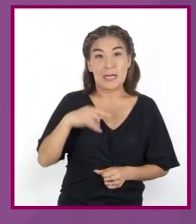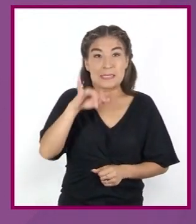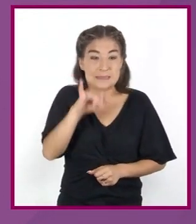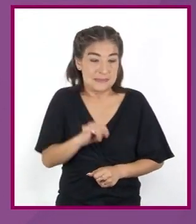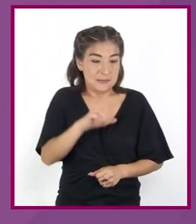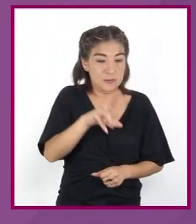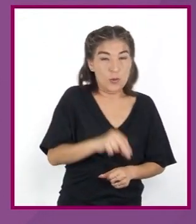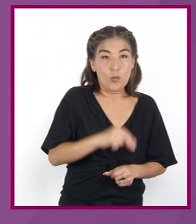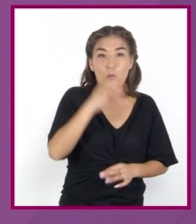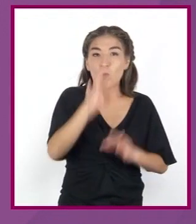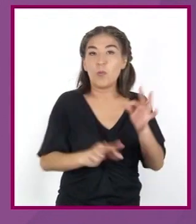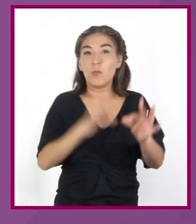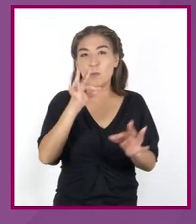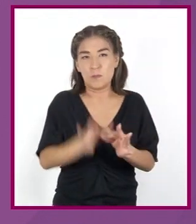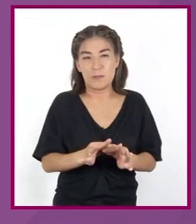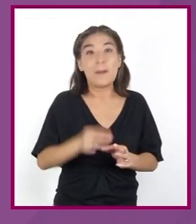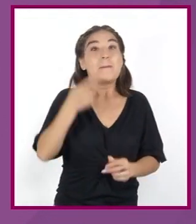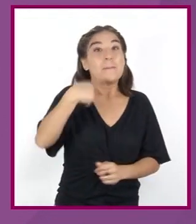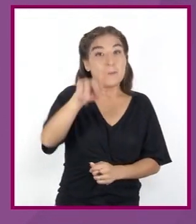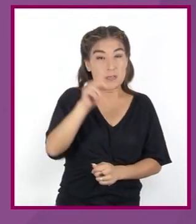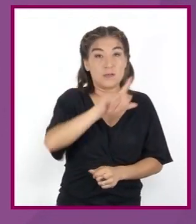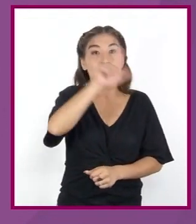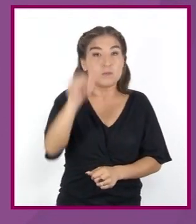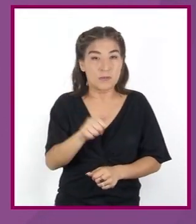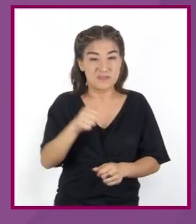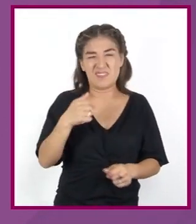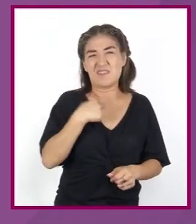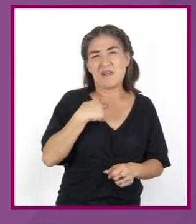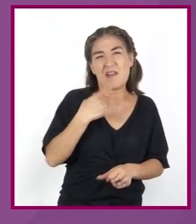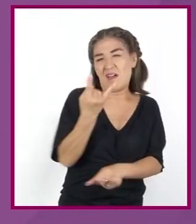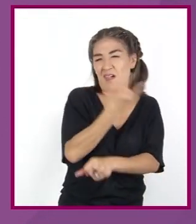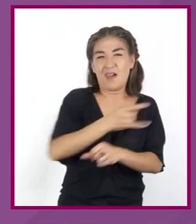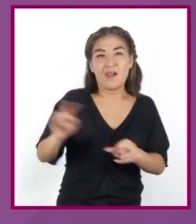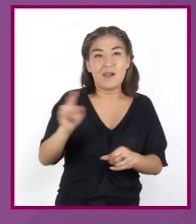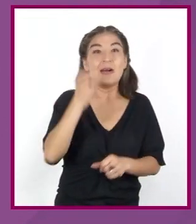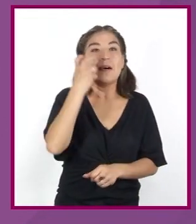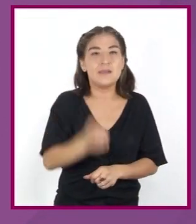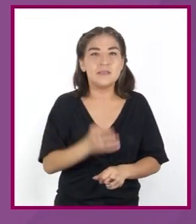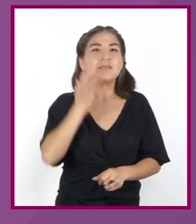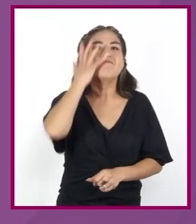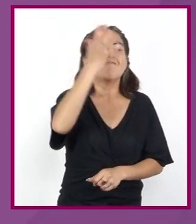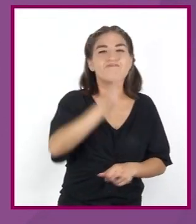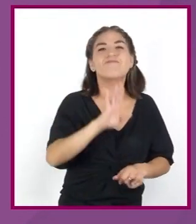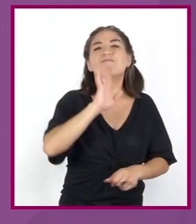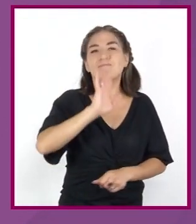cumplirlo y las consecuencias que esto me acarrearía serían